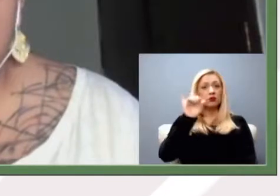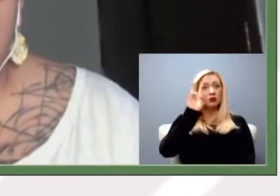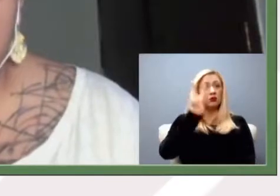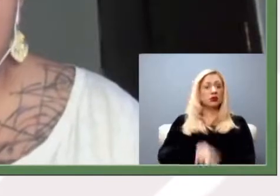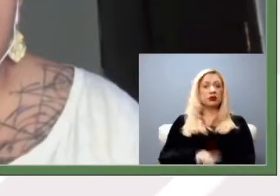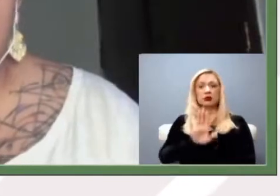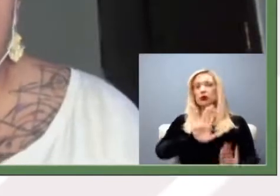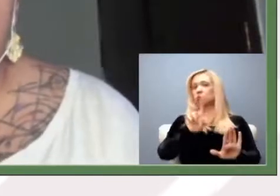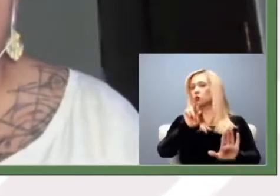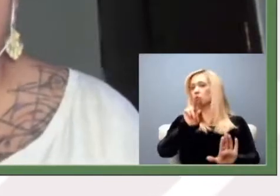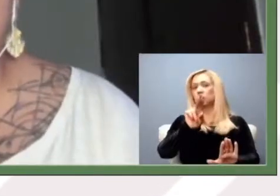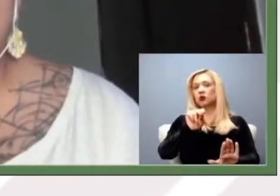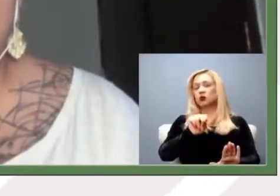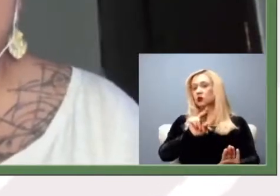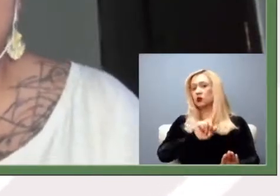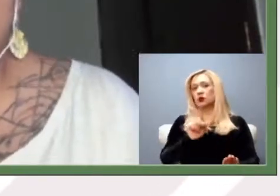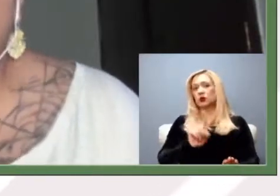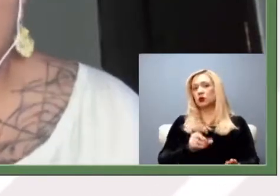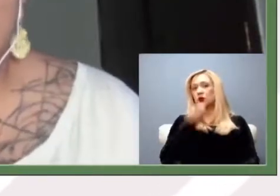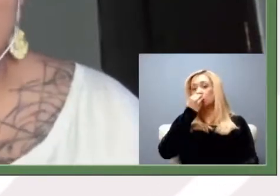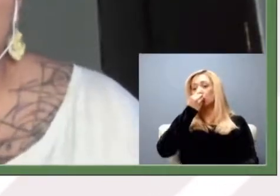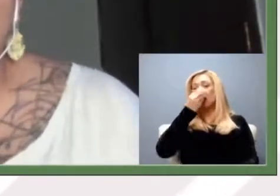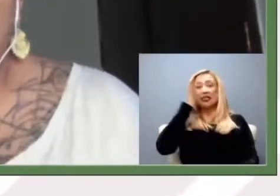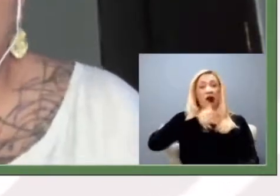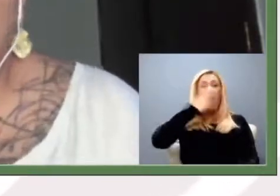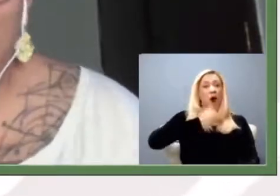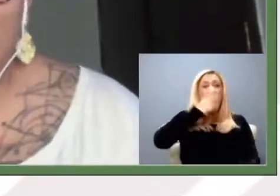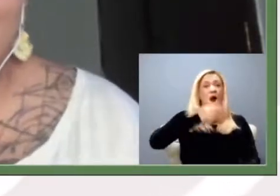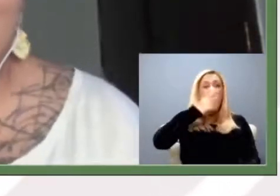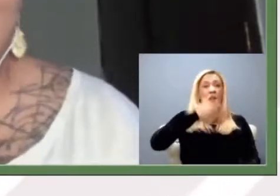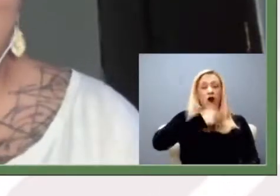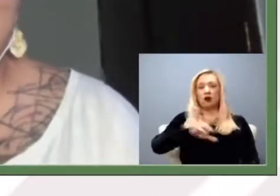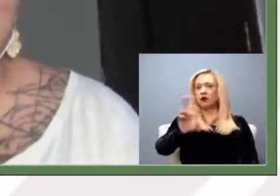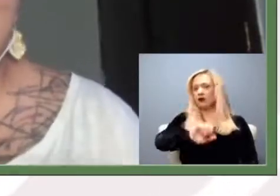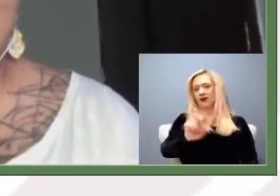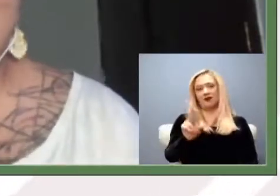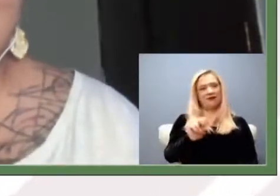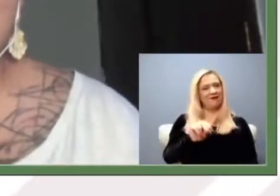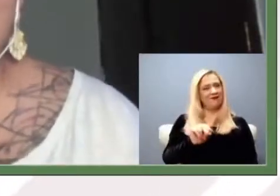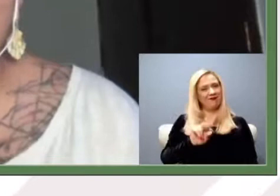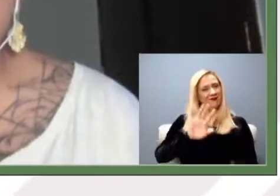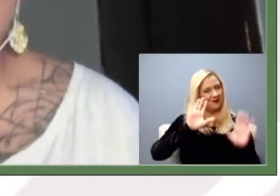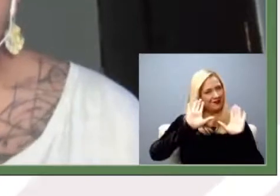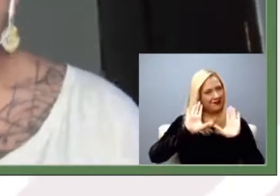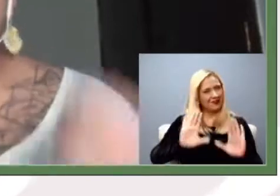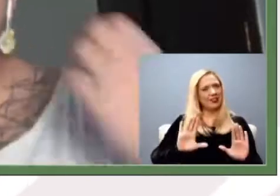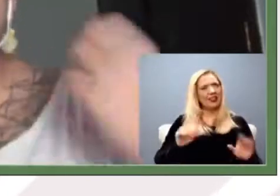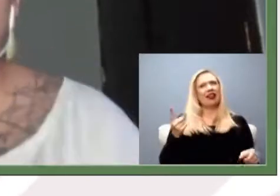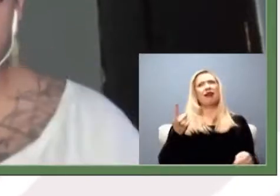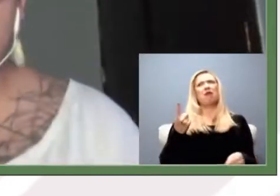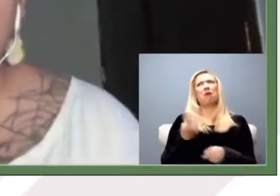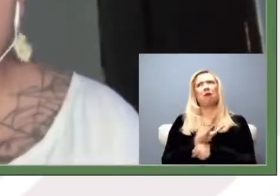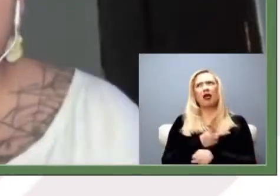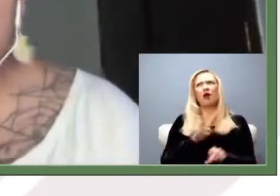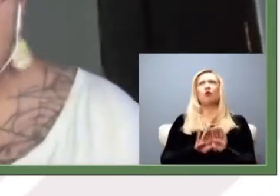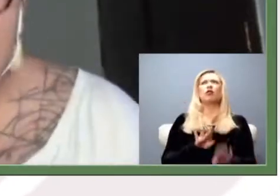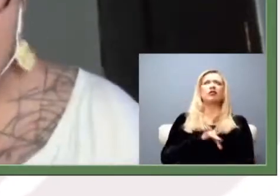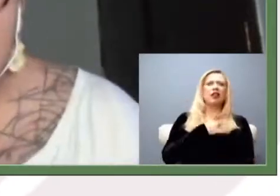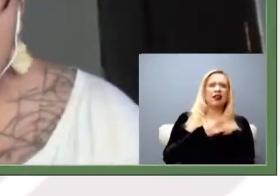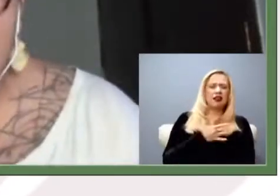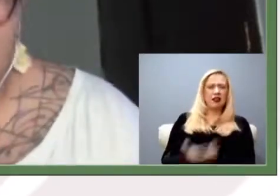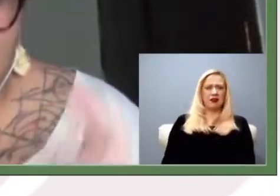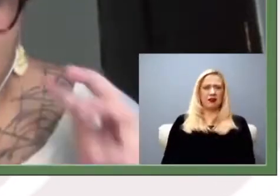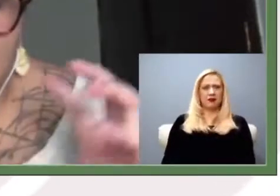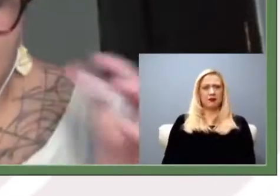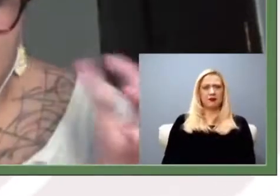en estos temas, ¿no? De a ver qué pasa, si es cierto que adelgazamos o no. Y si adelgazamos, ¿qué pasa? ¿Cómo nos sentimos? También